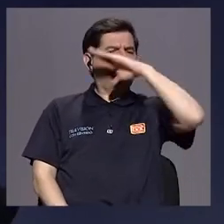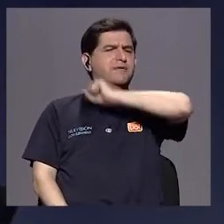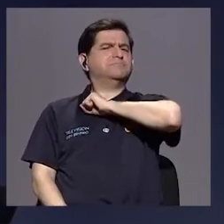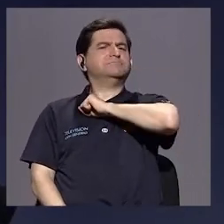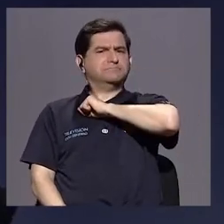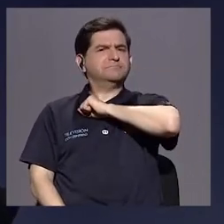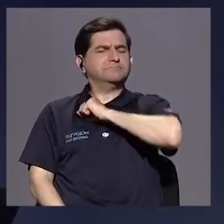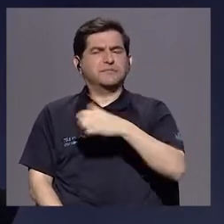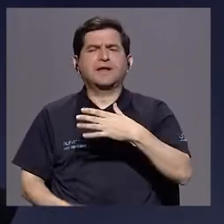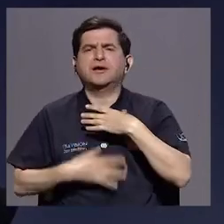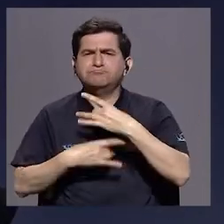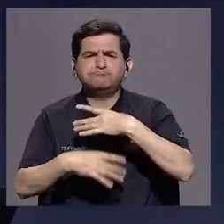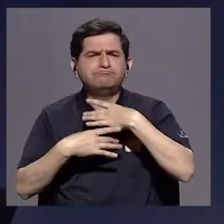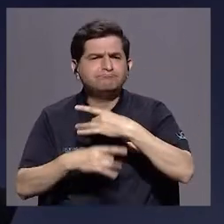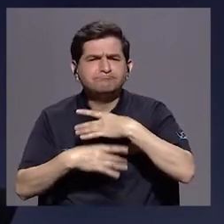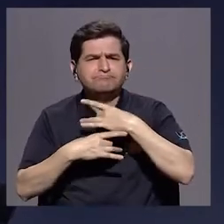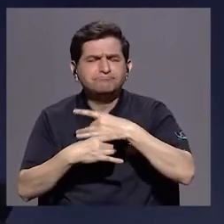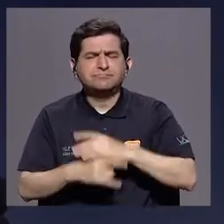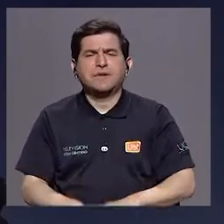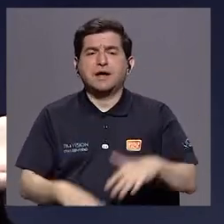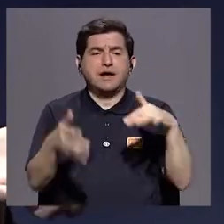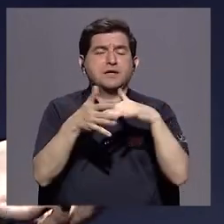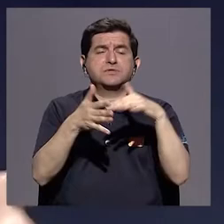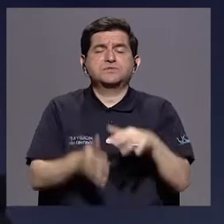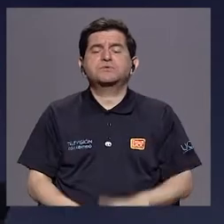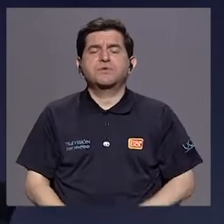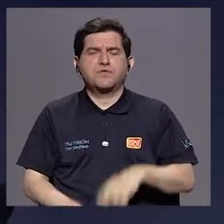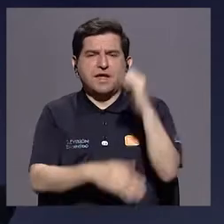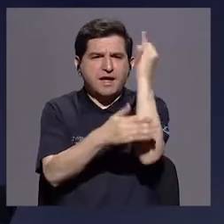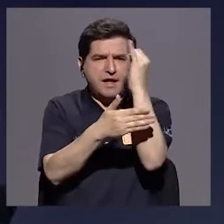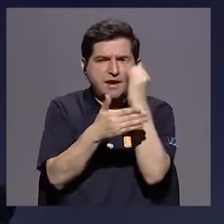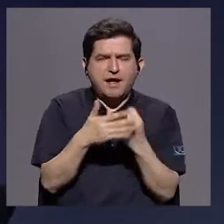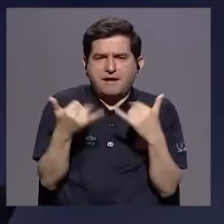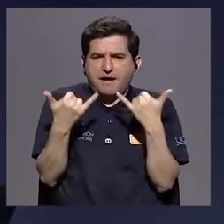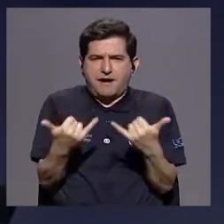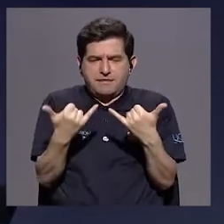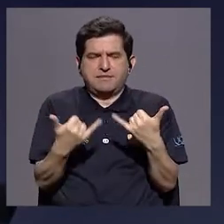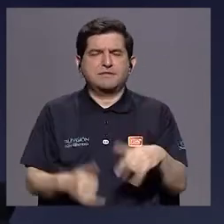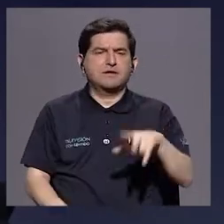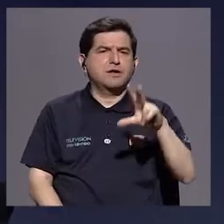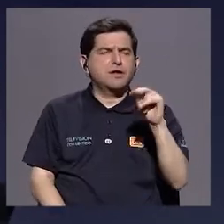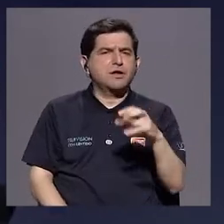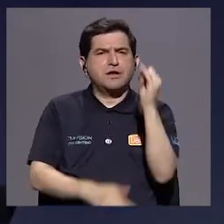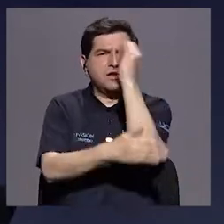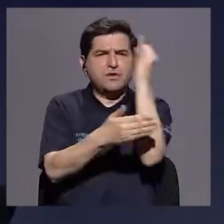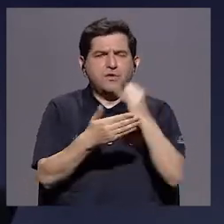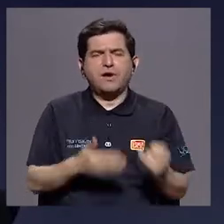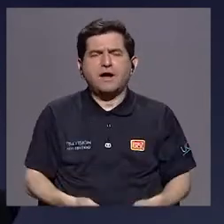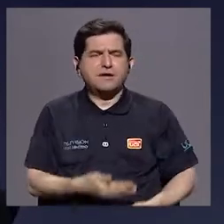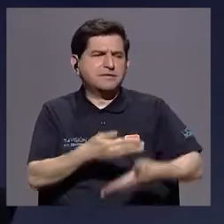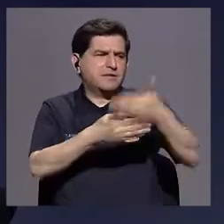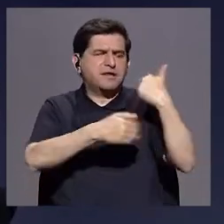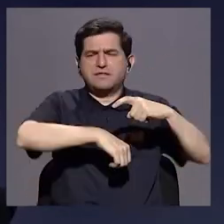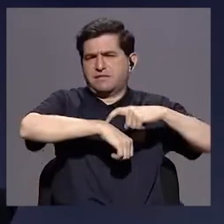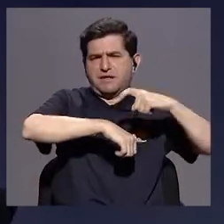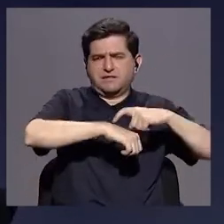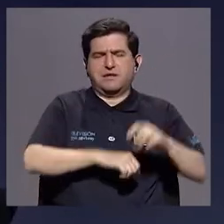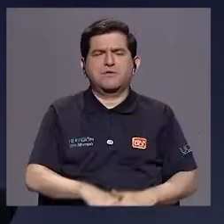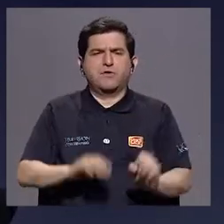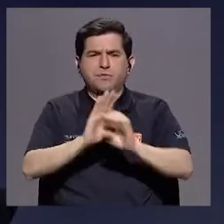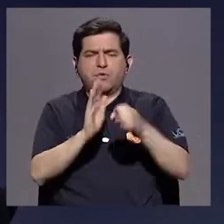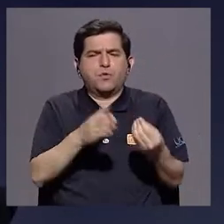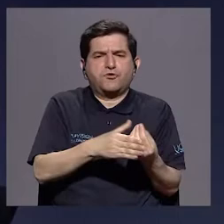me interesaba muchísimo más estudiar arte contemporáneo que arte del renacimiento moderno o